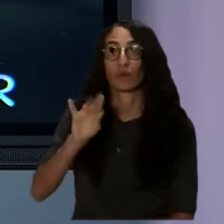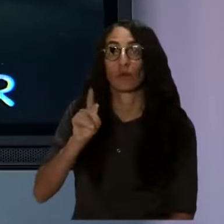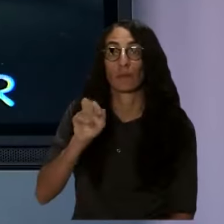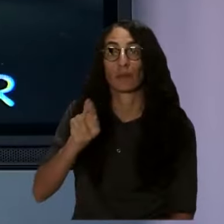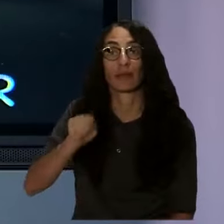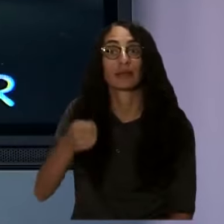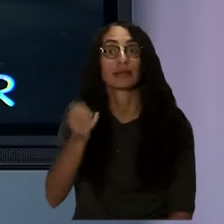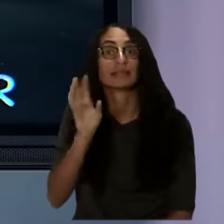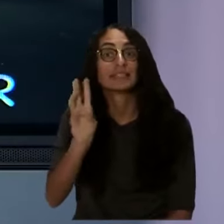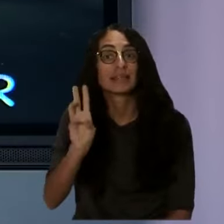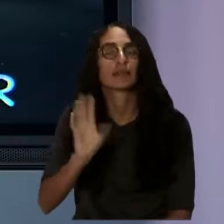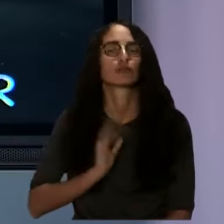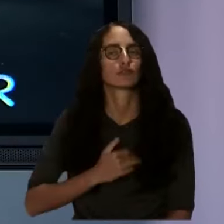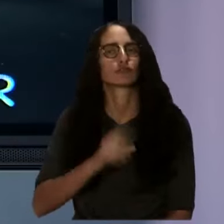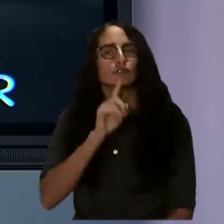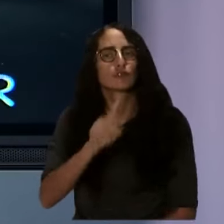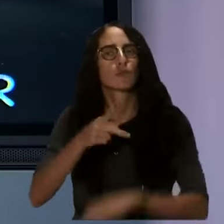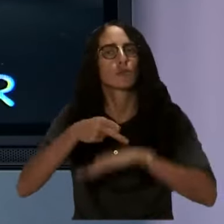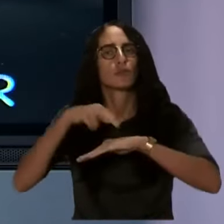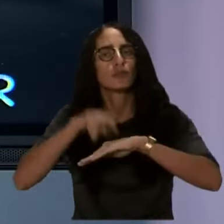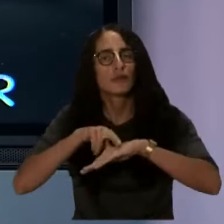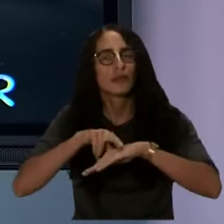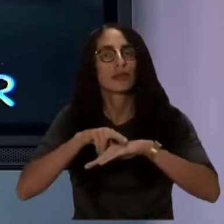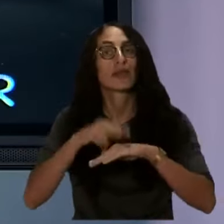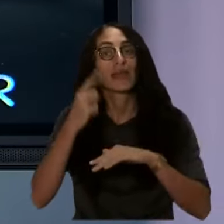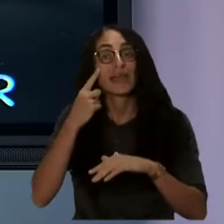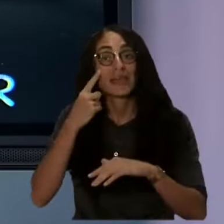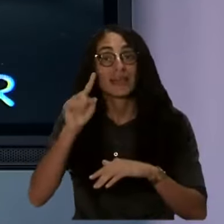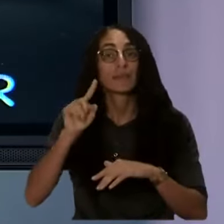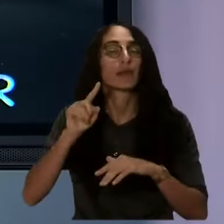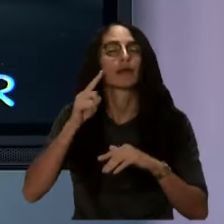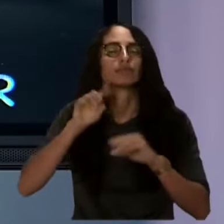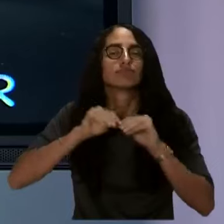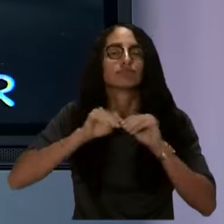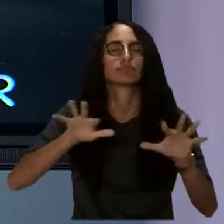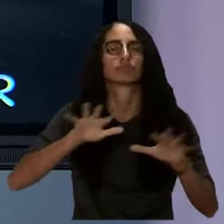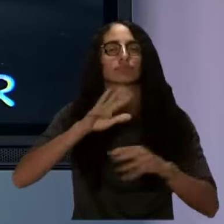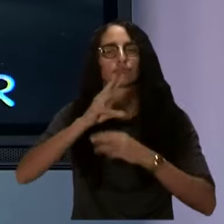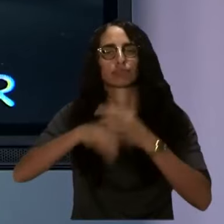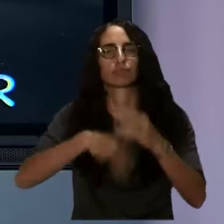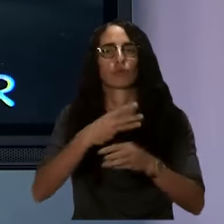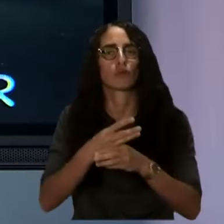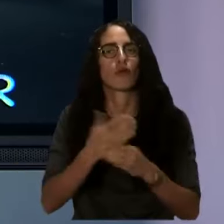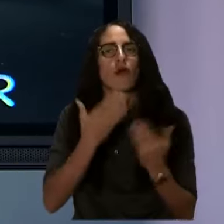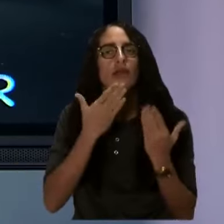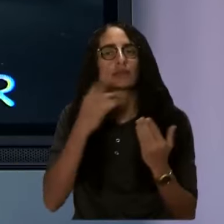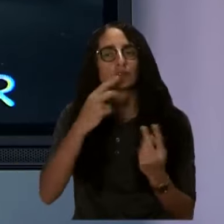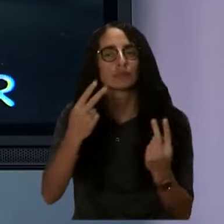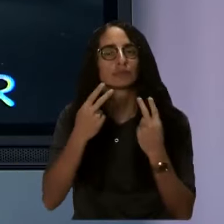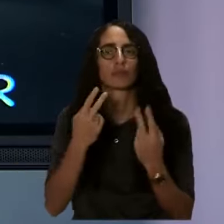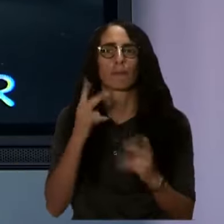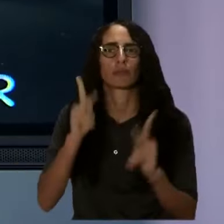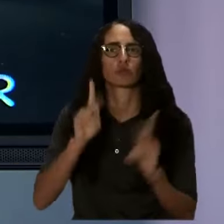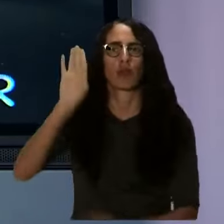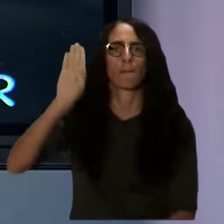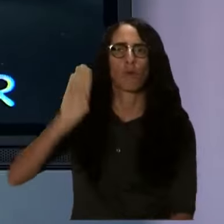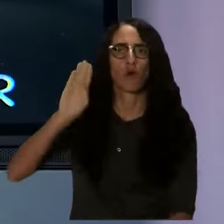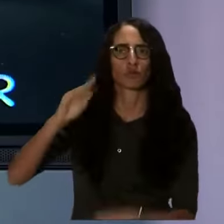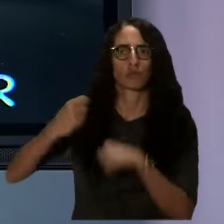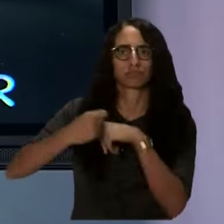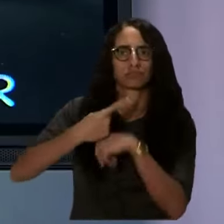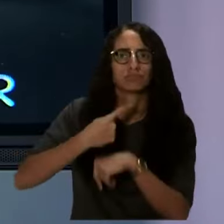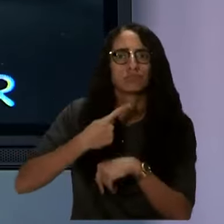wpr porque somos Puerto Rico y esto es para todo el planeta saludos a todos los que nos están viendo Oiga me han escrito de Boston de Nueva York de